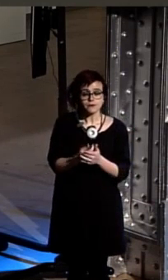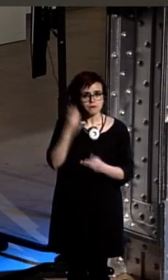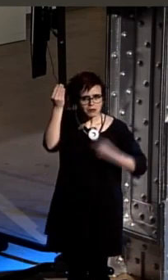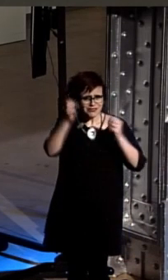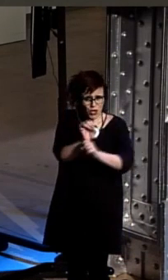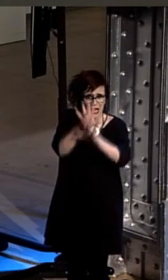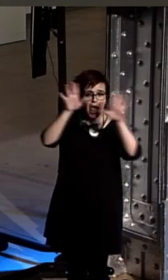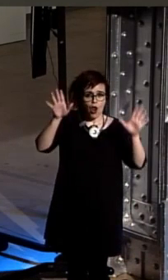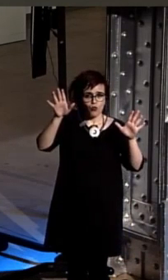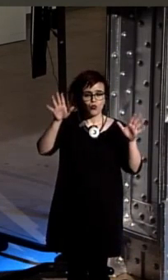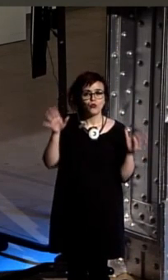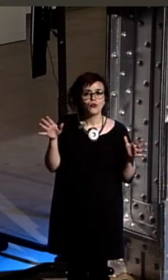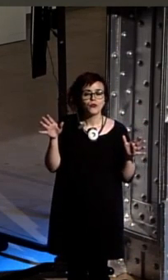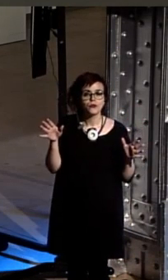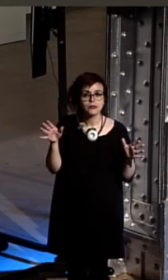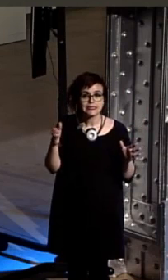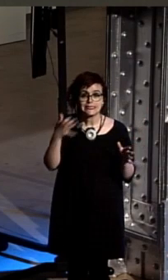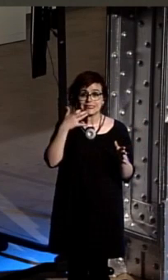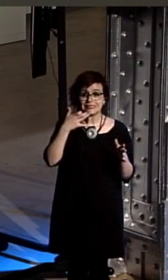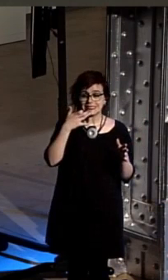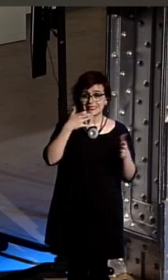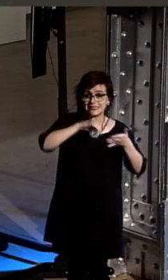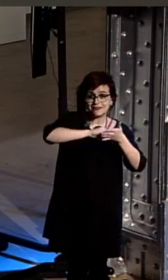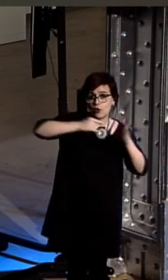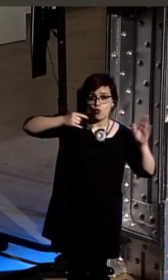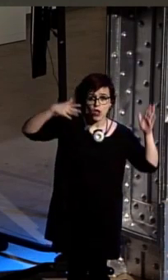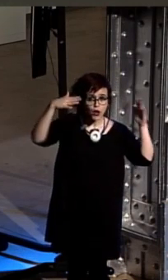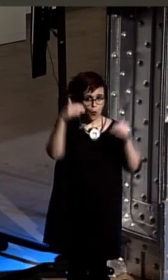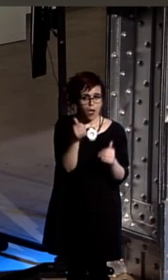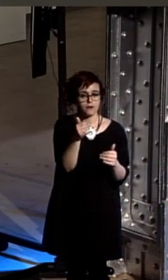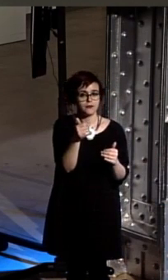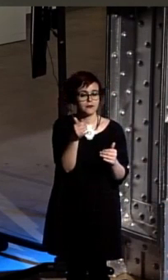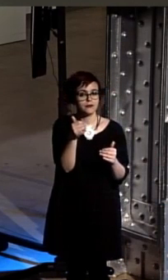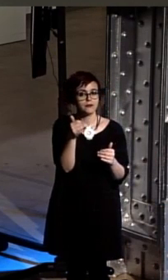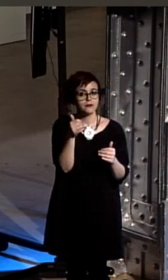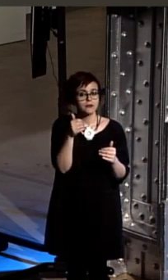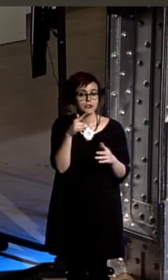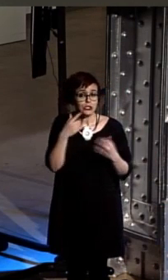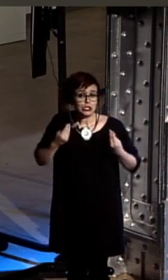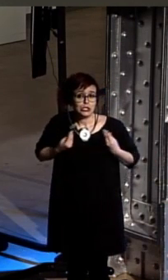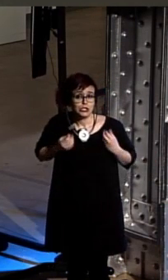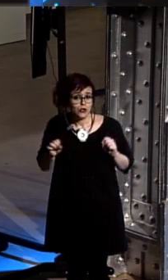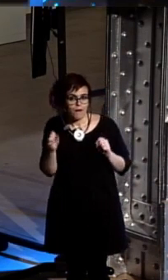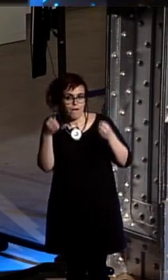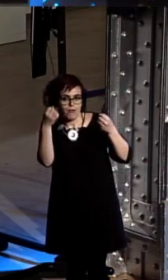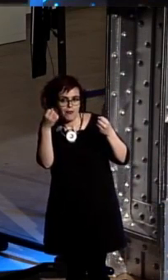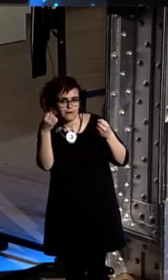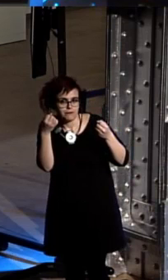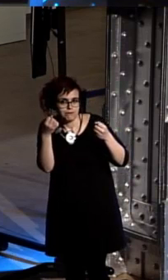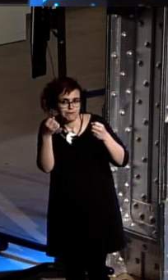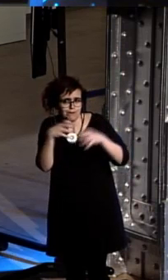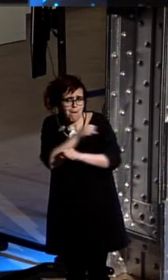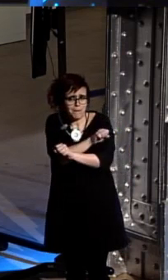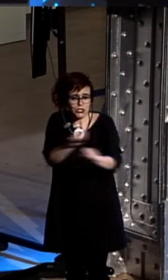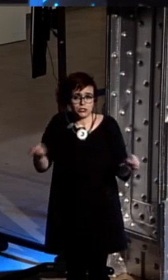Yo lo tengo clarísimo, que sin tecnología no vamos a poder sobrevivir como especie, y